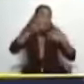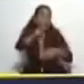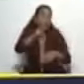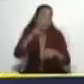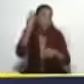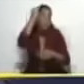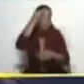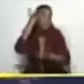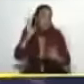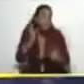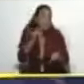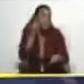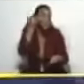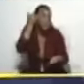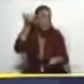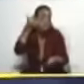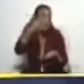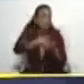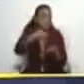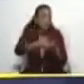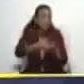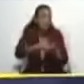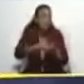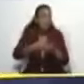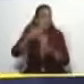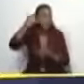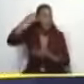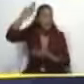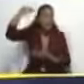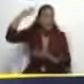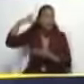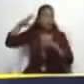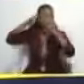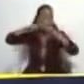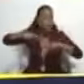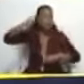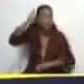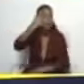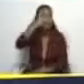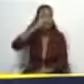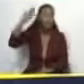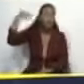Una propuesta que he venido reflexionando desde hace un año.